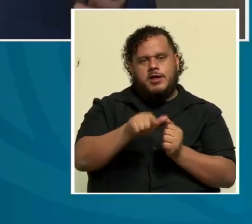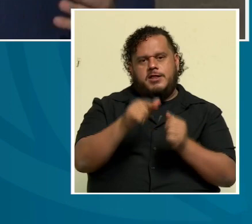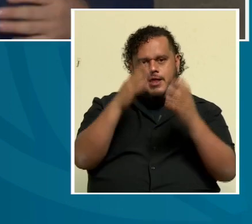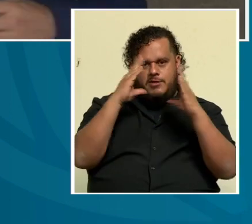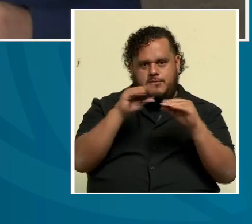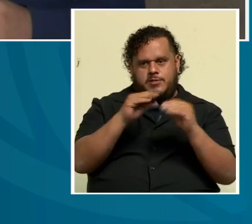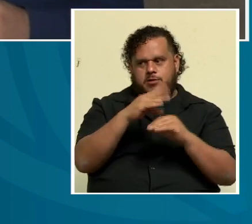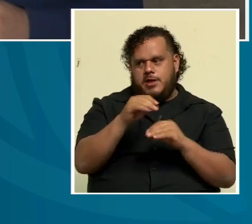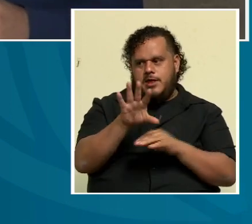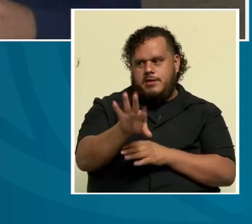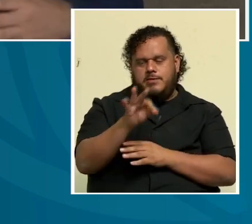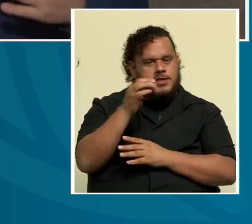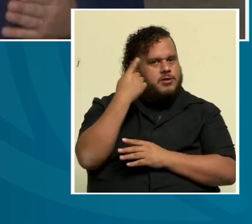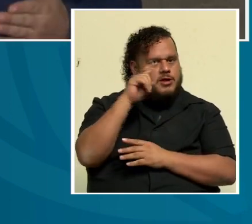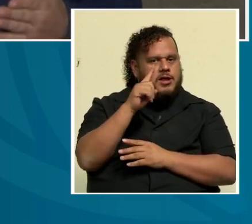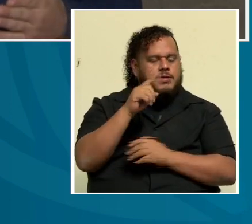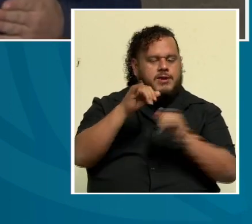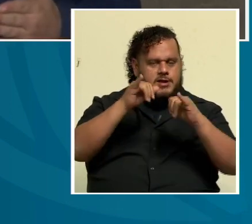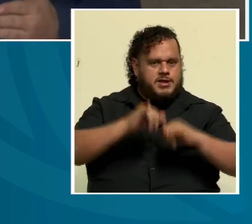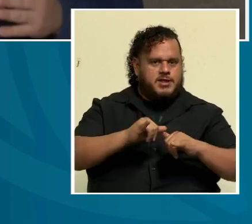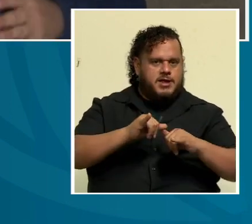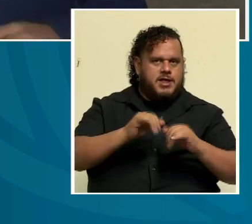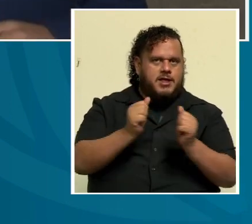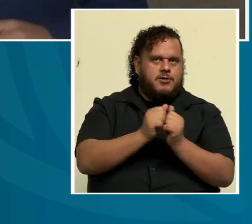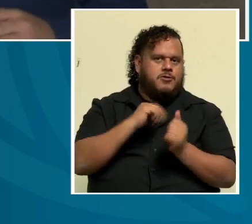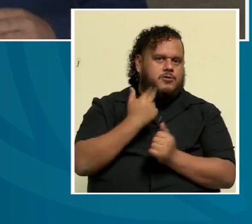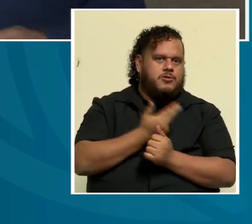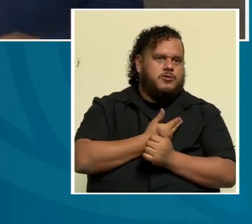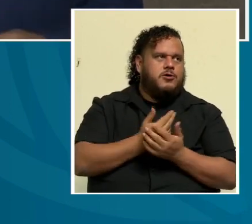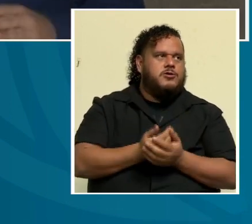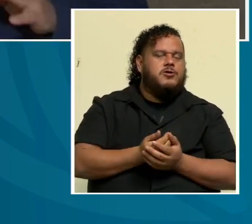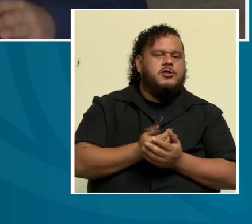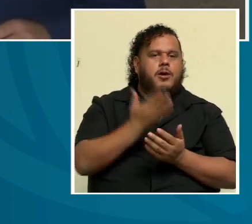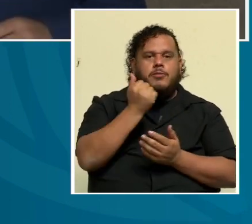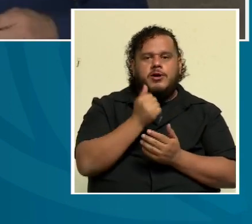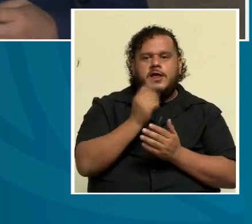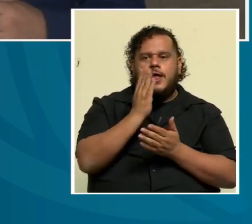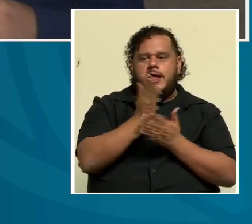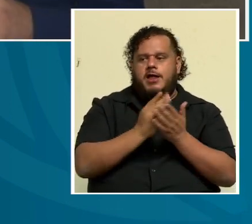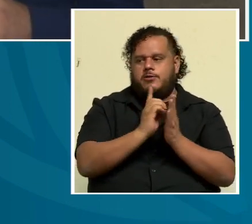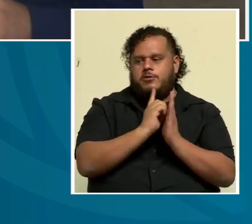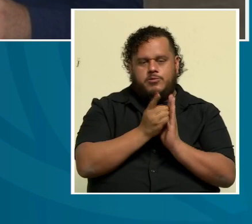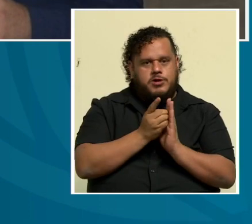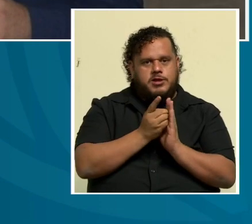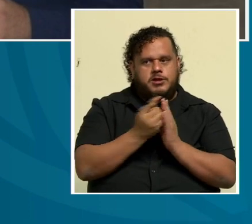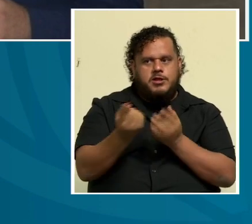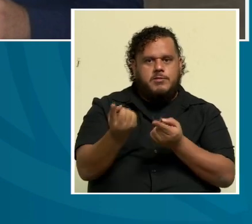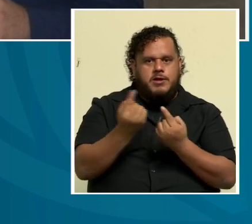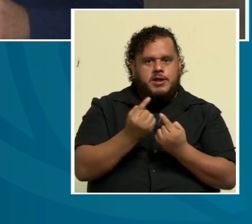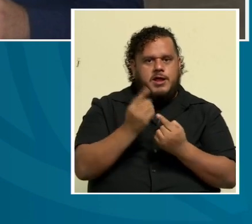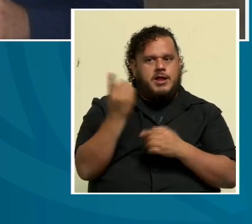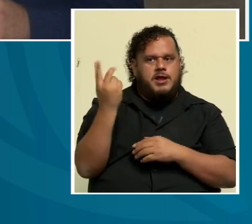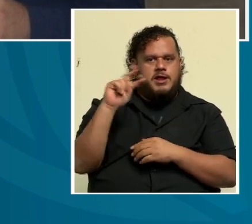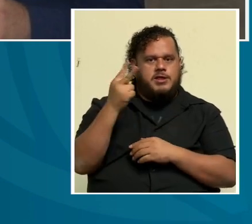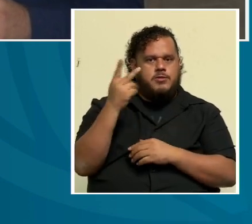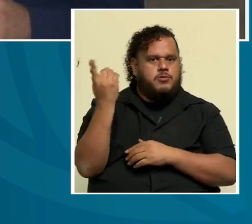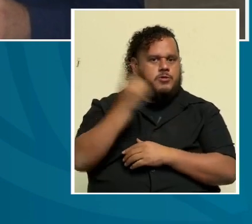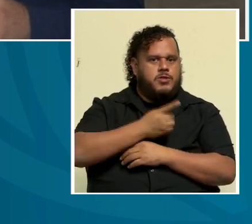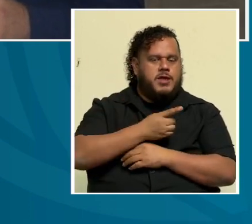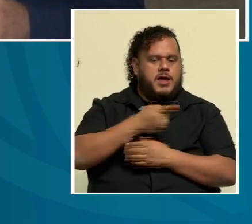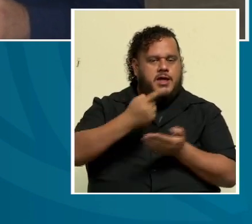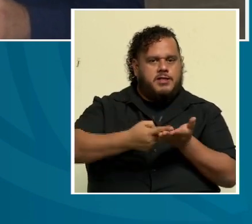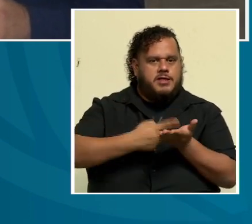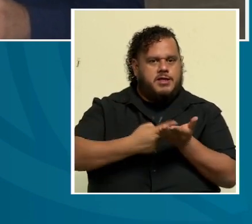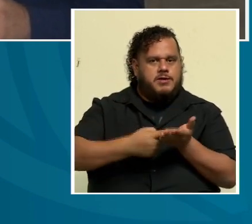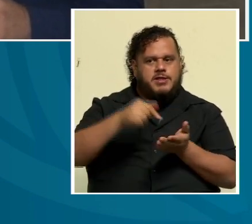por supuesto invitándolos a que se queden en sintonía con nosotros, pues en cuestión de minutos va a estar el segundo día de debate acá